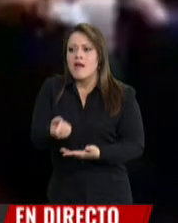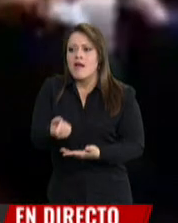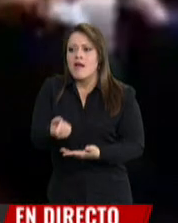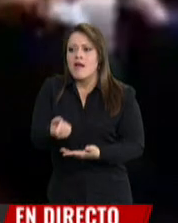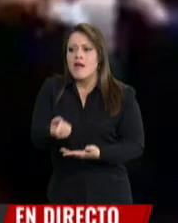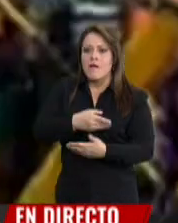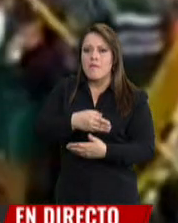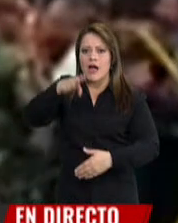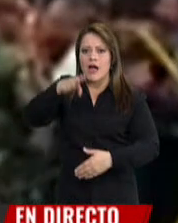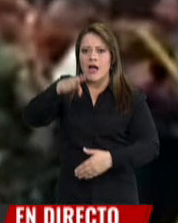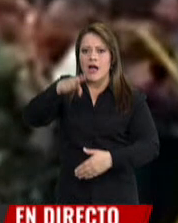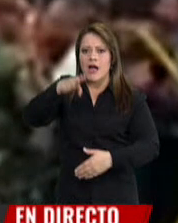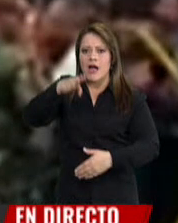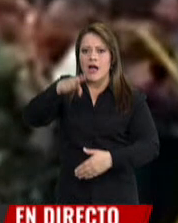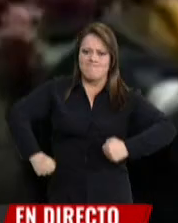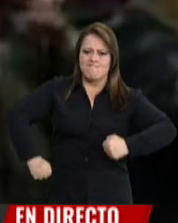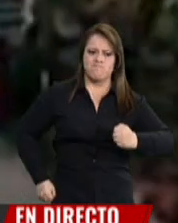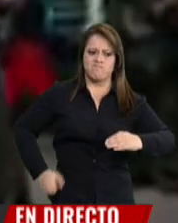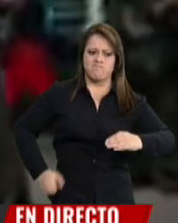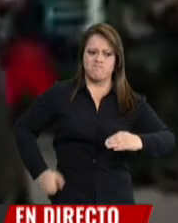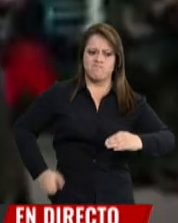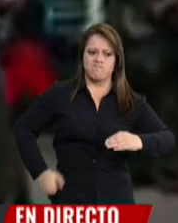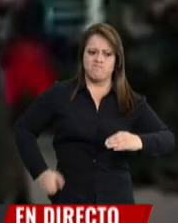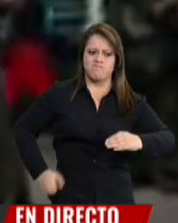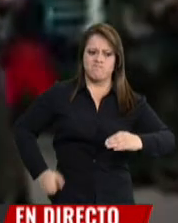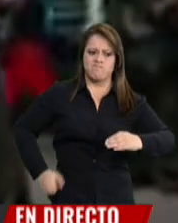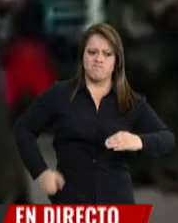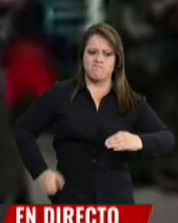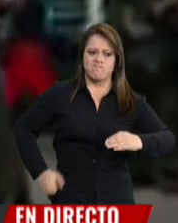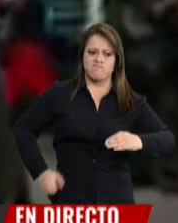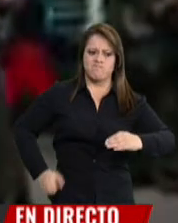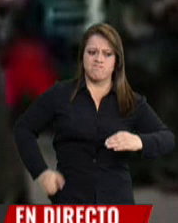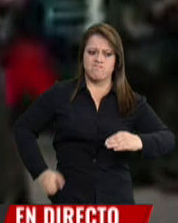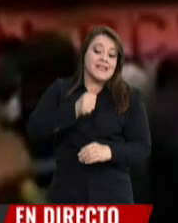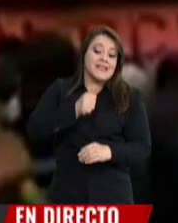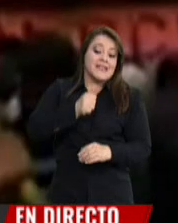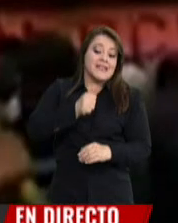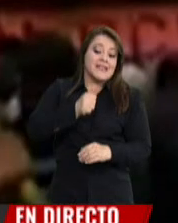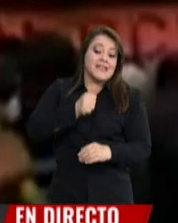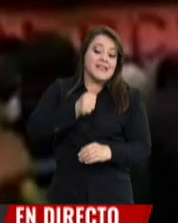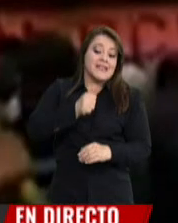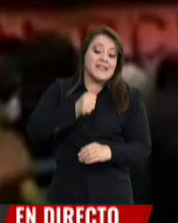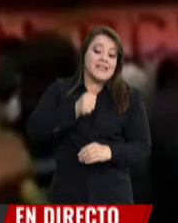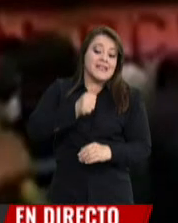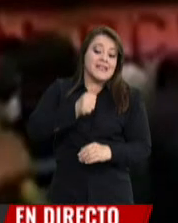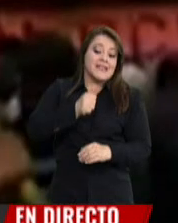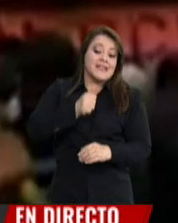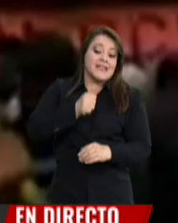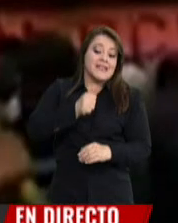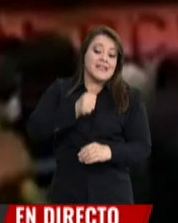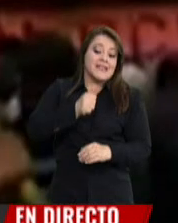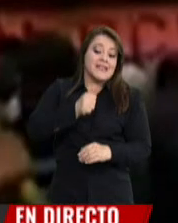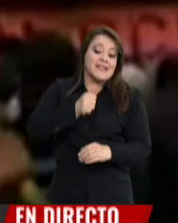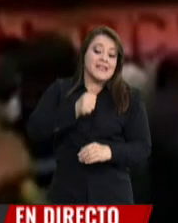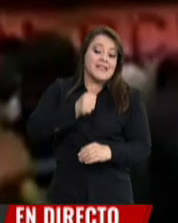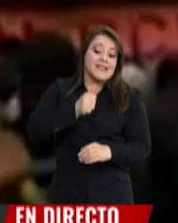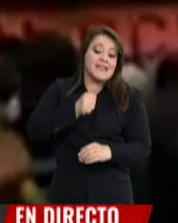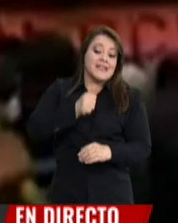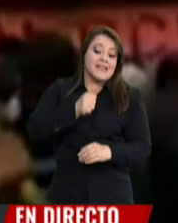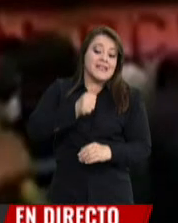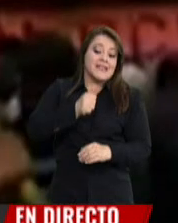paso peatonal. Este cruce fue abierto desde este sábado en la noche, cuando el presidente Nicolás Maduro anunció